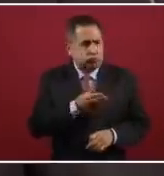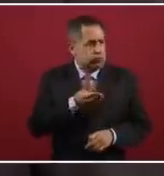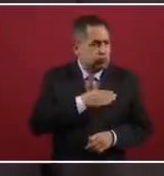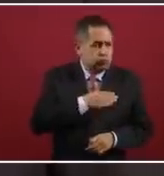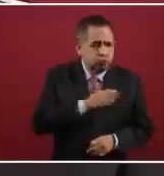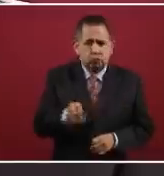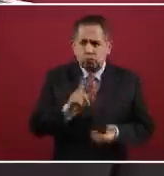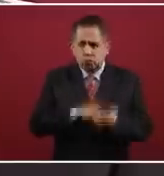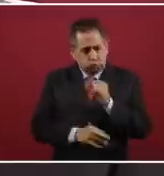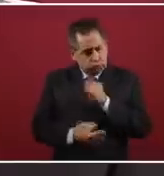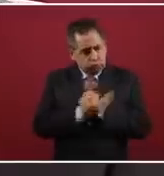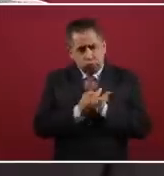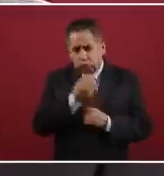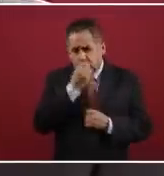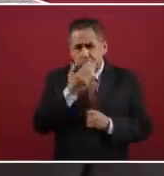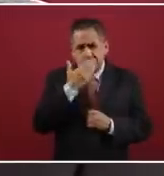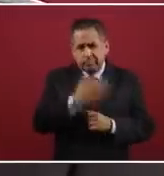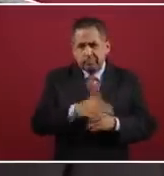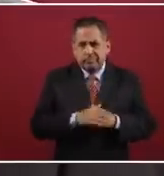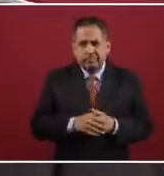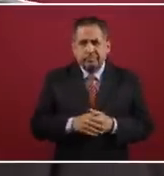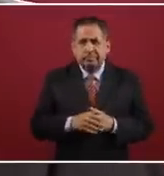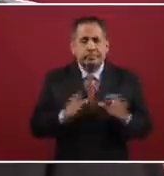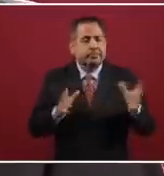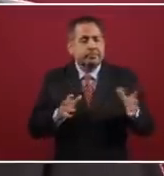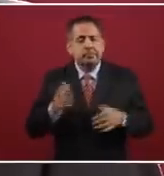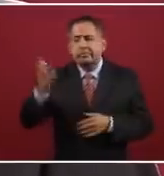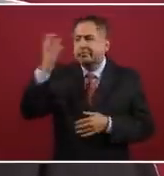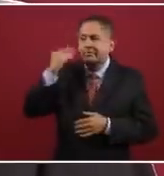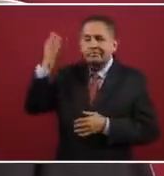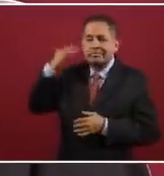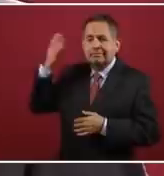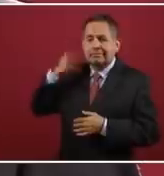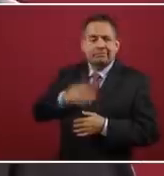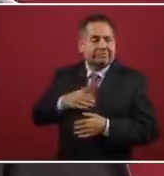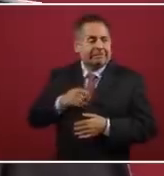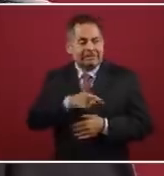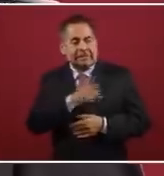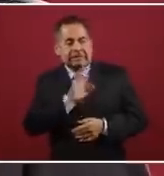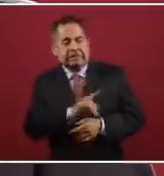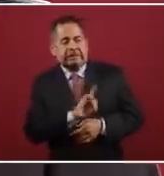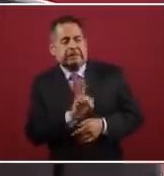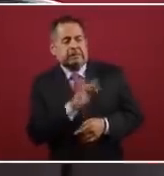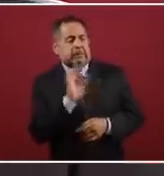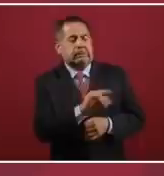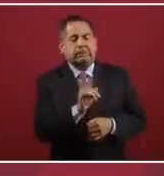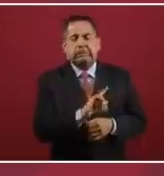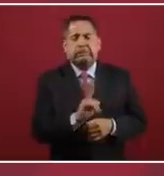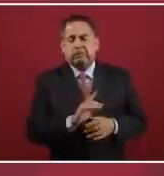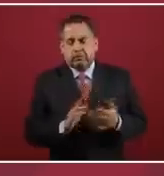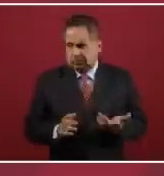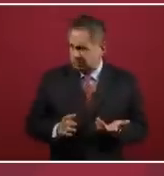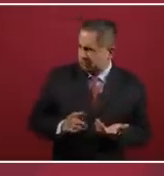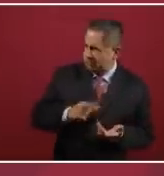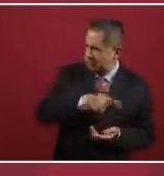son, la mala fama que le fueron creando a ciertos alimentos.